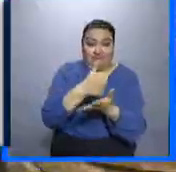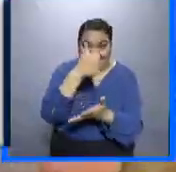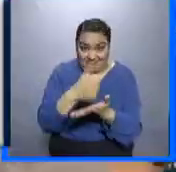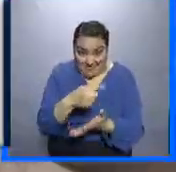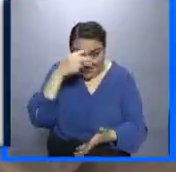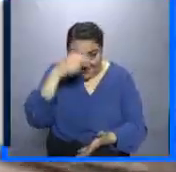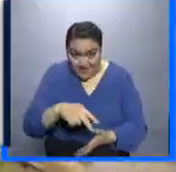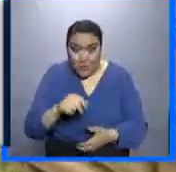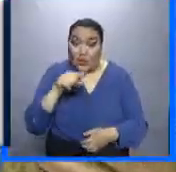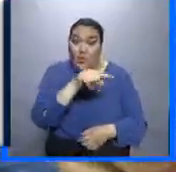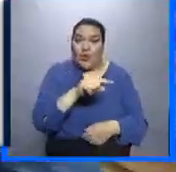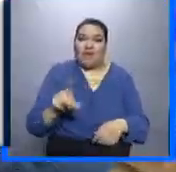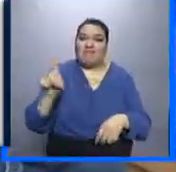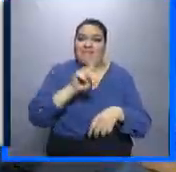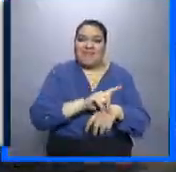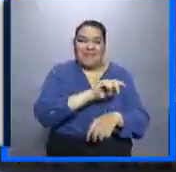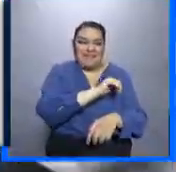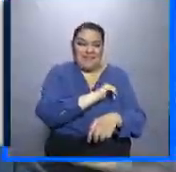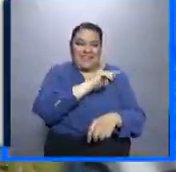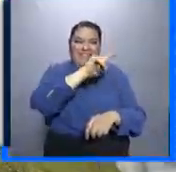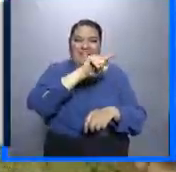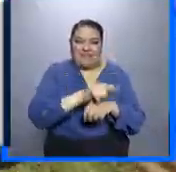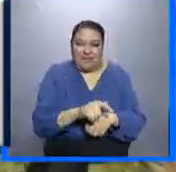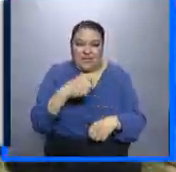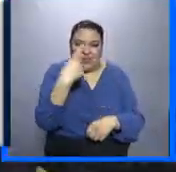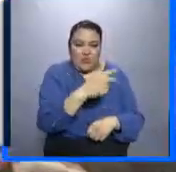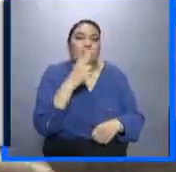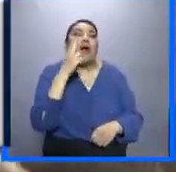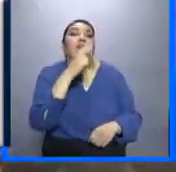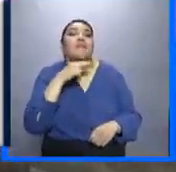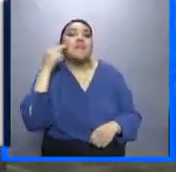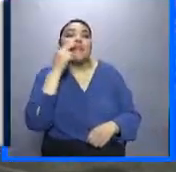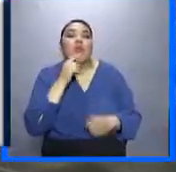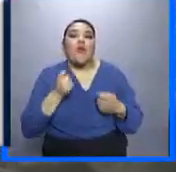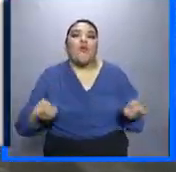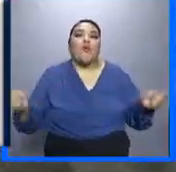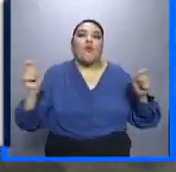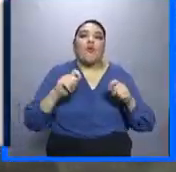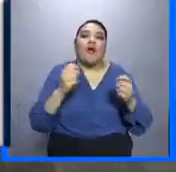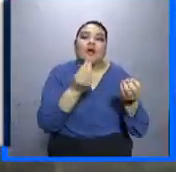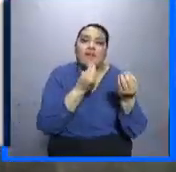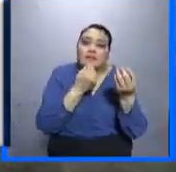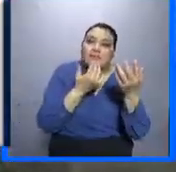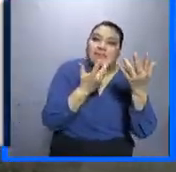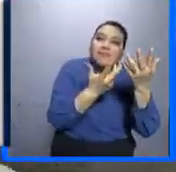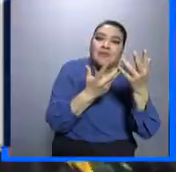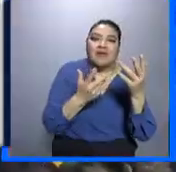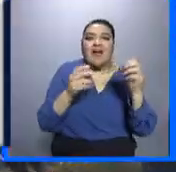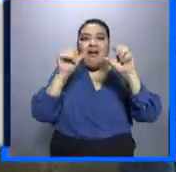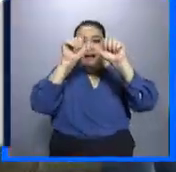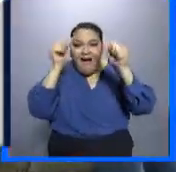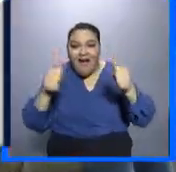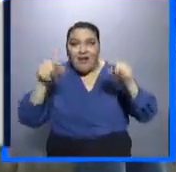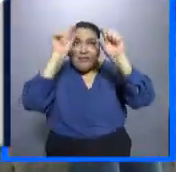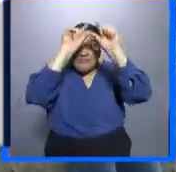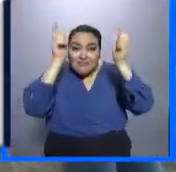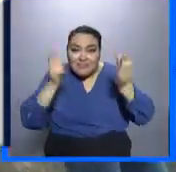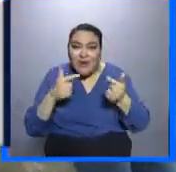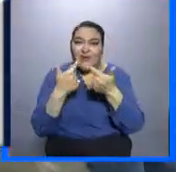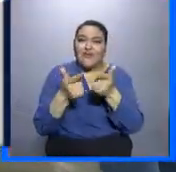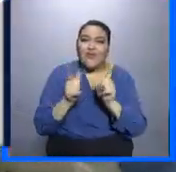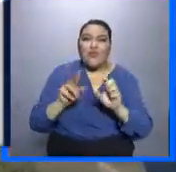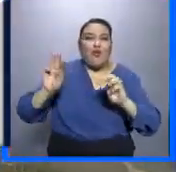la festividad más importante de la cosmovisión náhuatl, con ofrendas, rituales, arcos de flores y